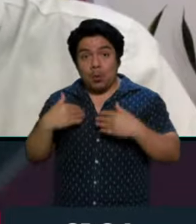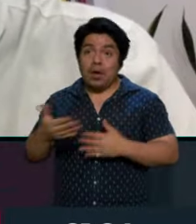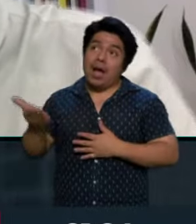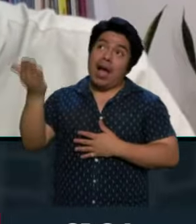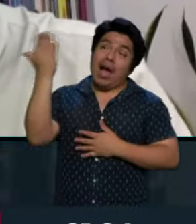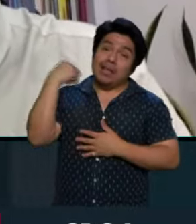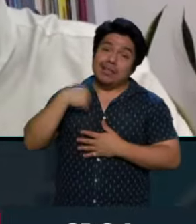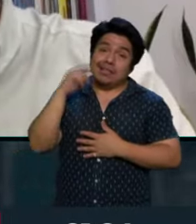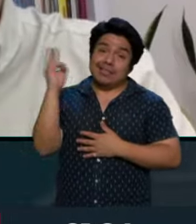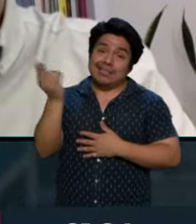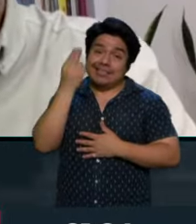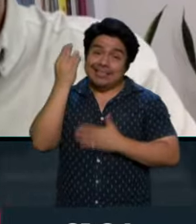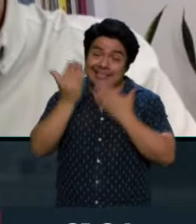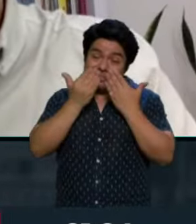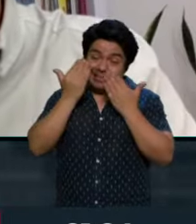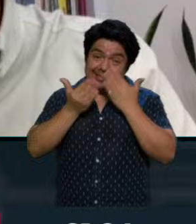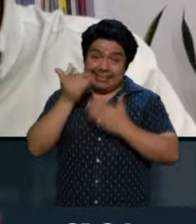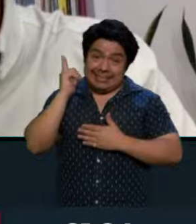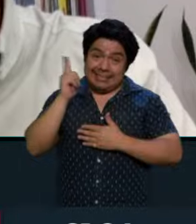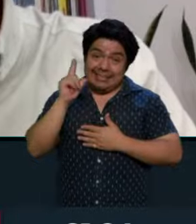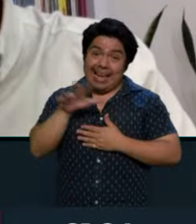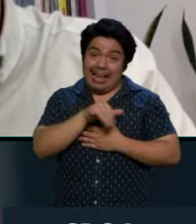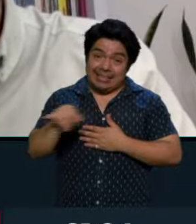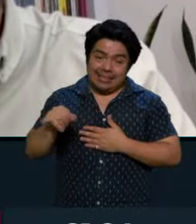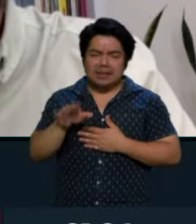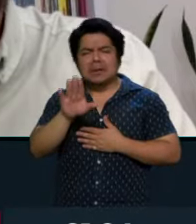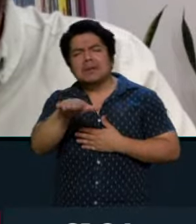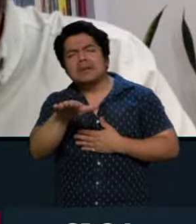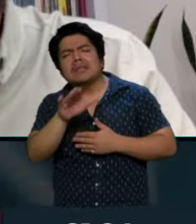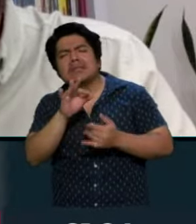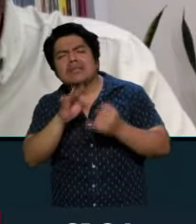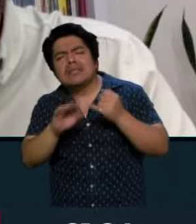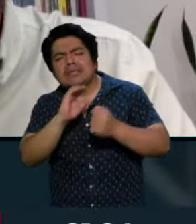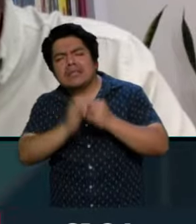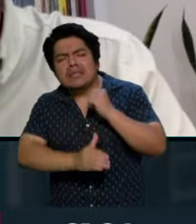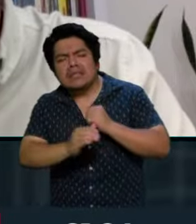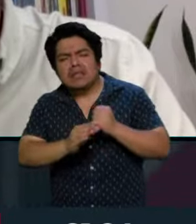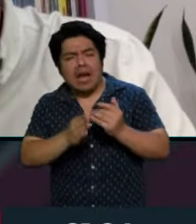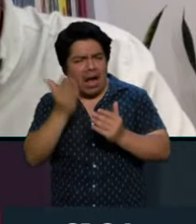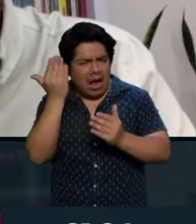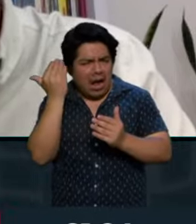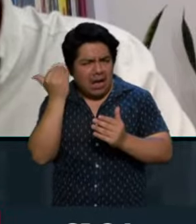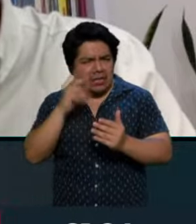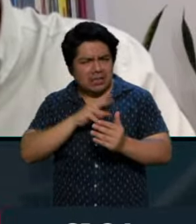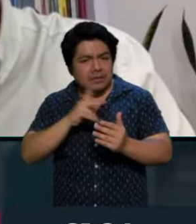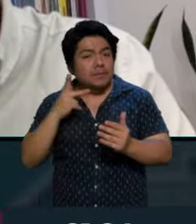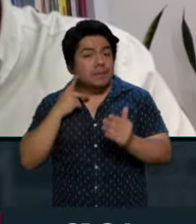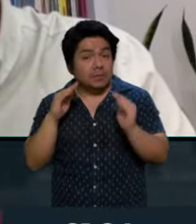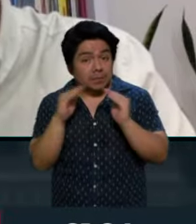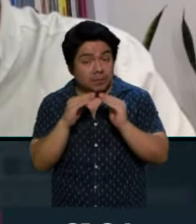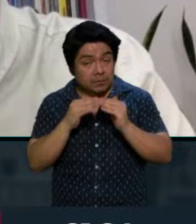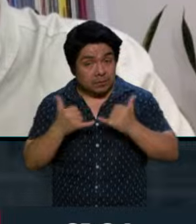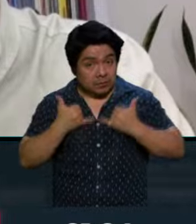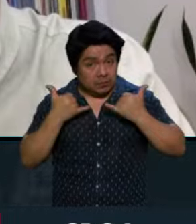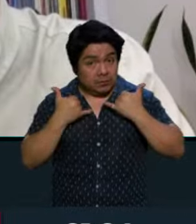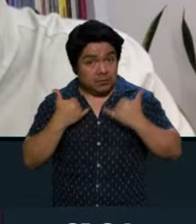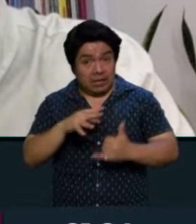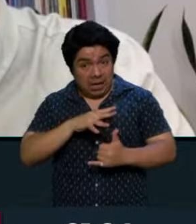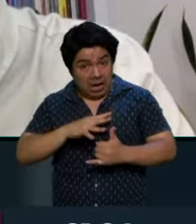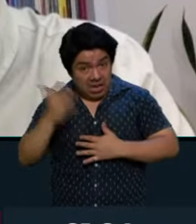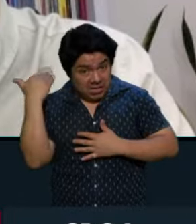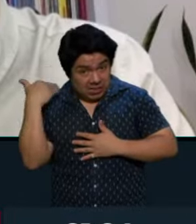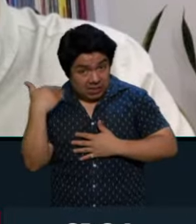universidad. Pero me gustaría preguntarte, antes de terminar, ¿hay algún antecedente de política de vivienda para jóvenes de estas